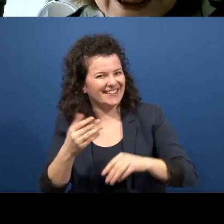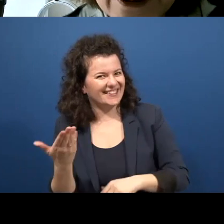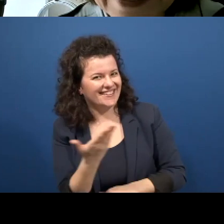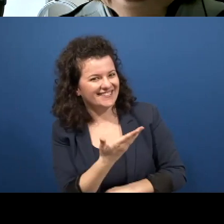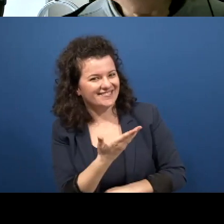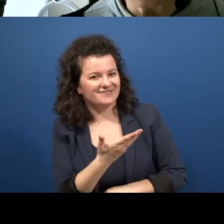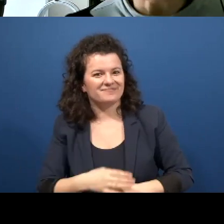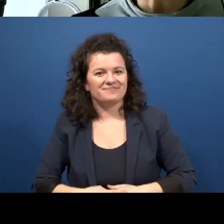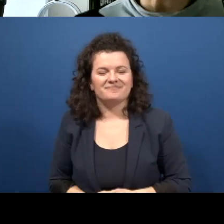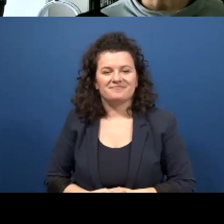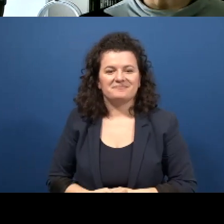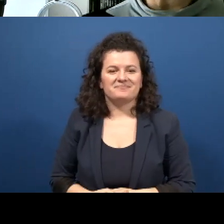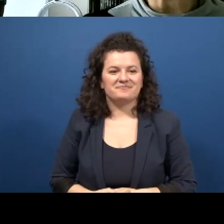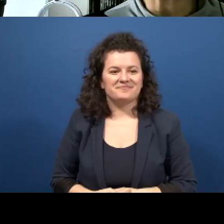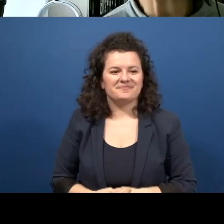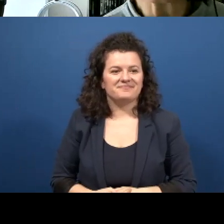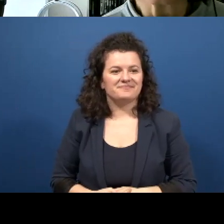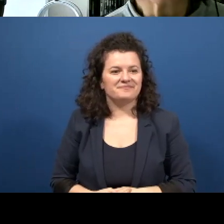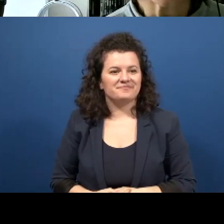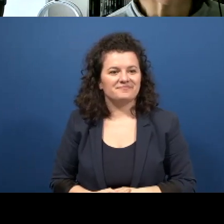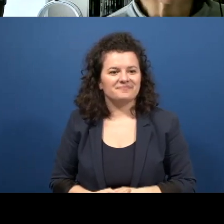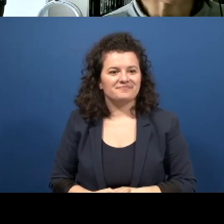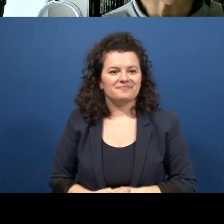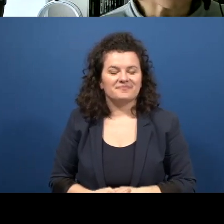esta capacitación.